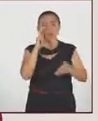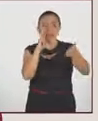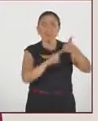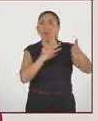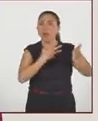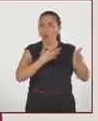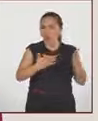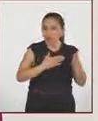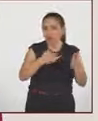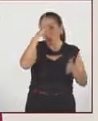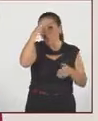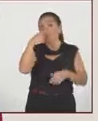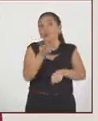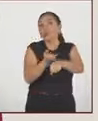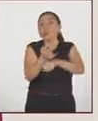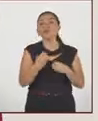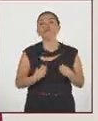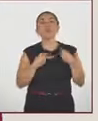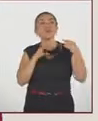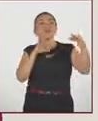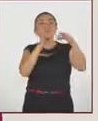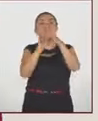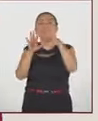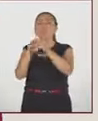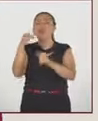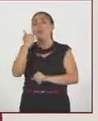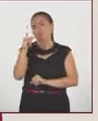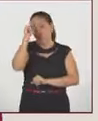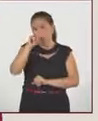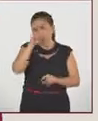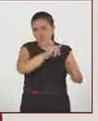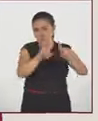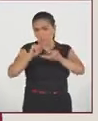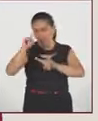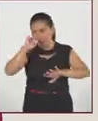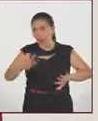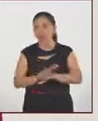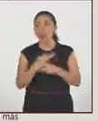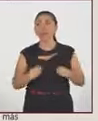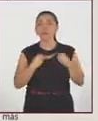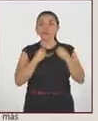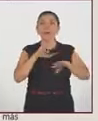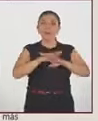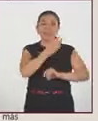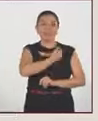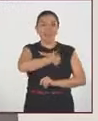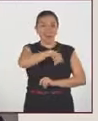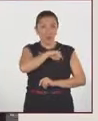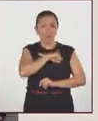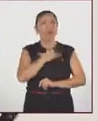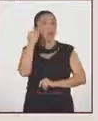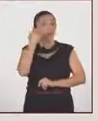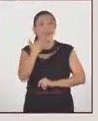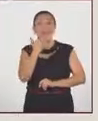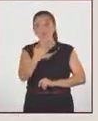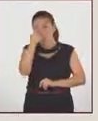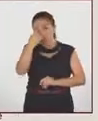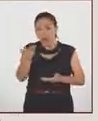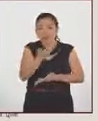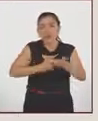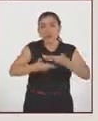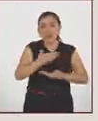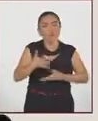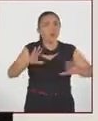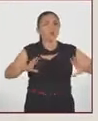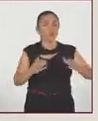nutritivas acordes al estado en el que viven, así como diversos consejos para promover estilos de vida saludables, ideales para compartir con toda